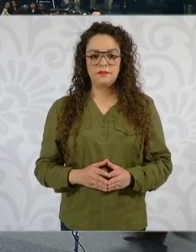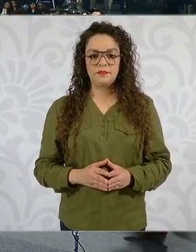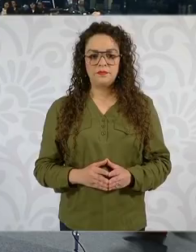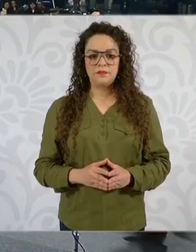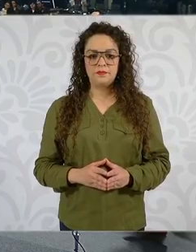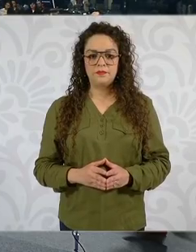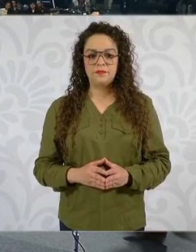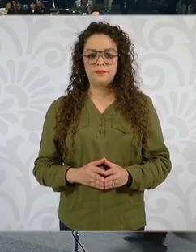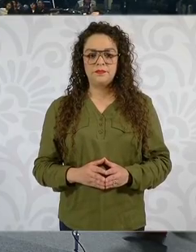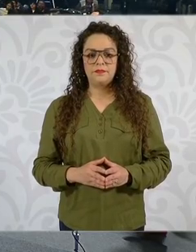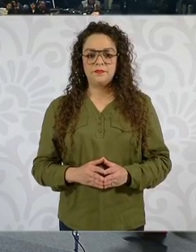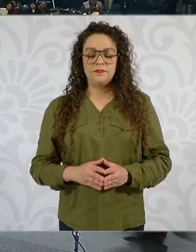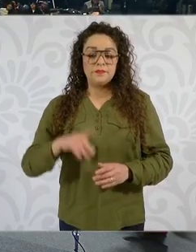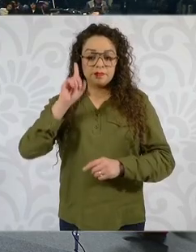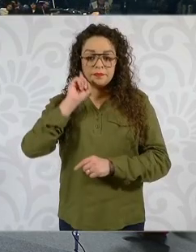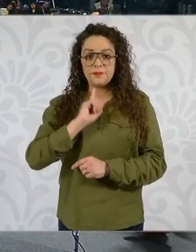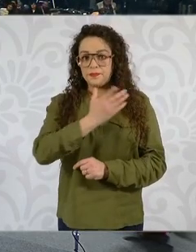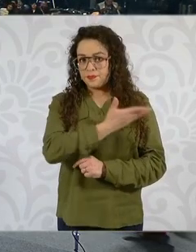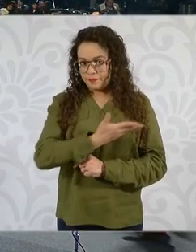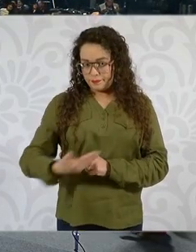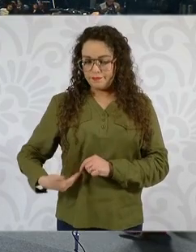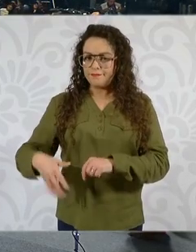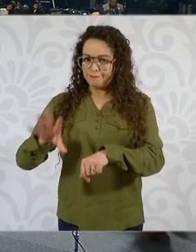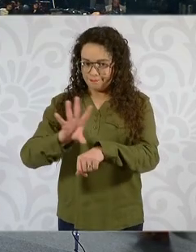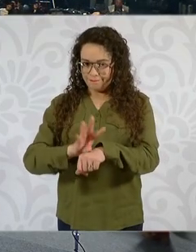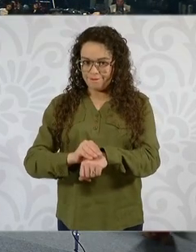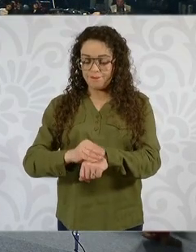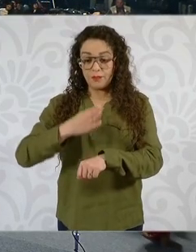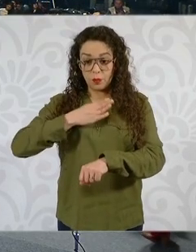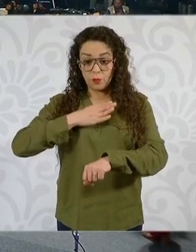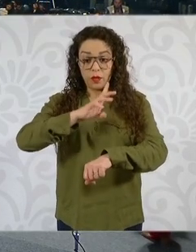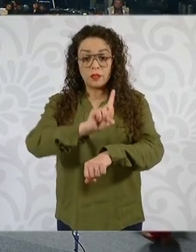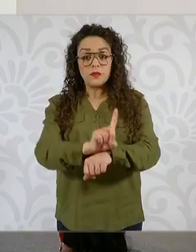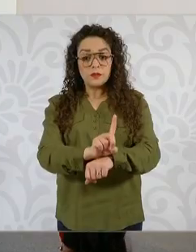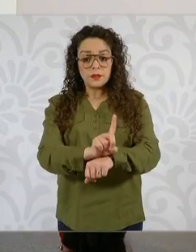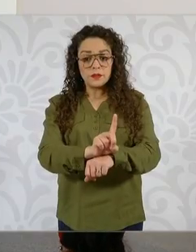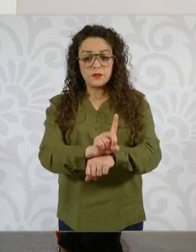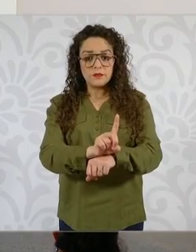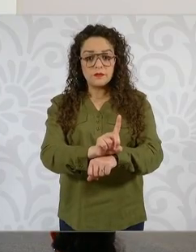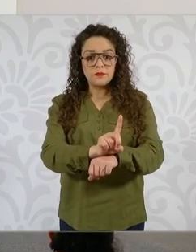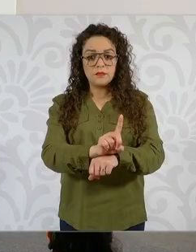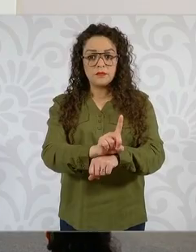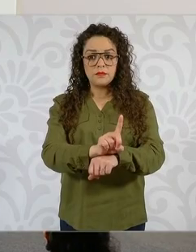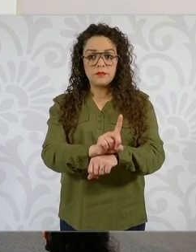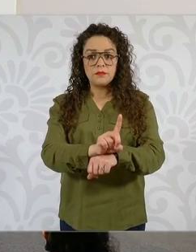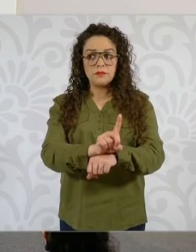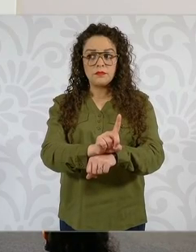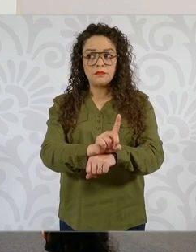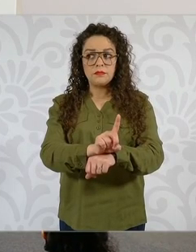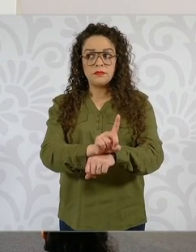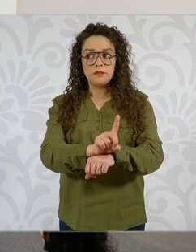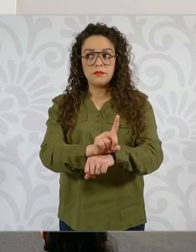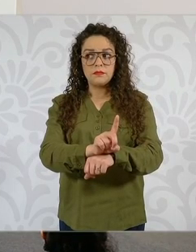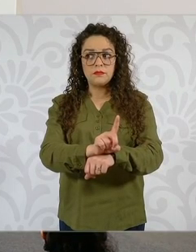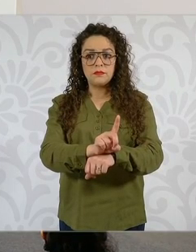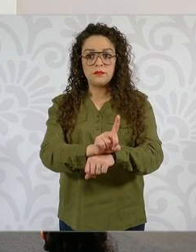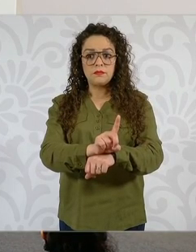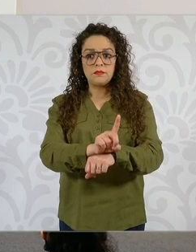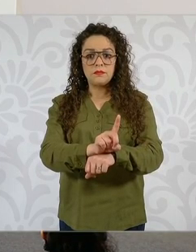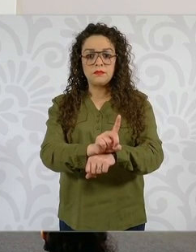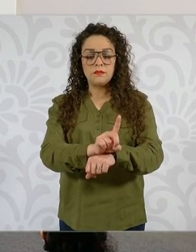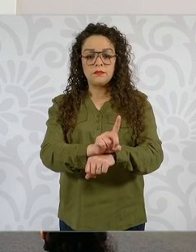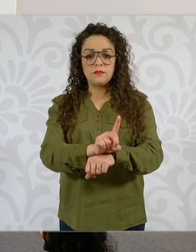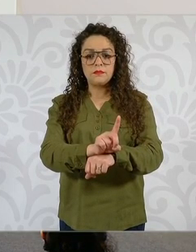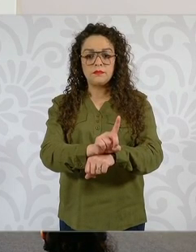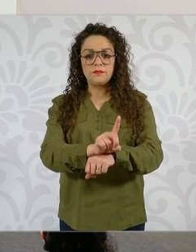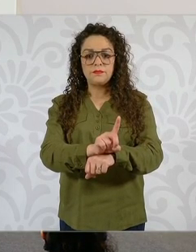Con su permiso, presidenta. Muy buenos días. Vamos a explicar de